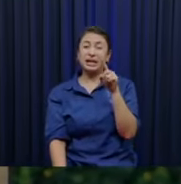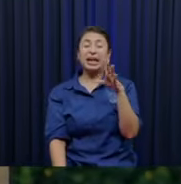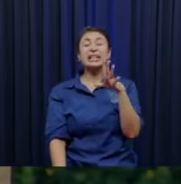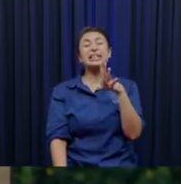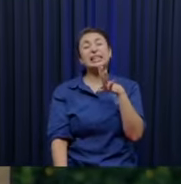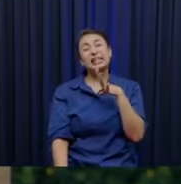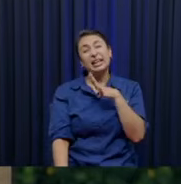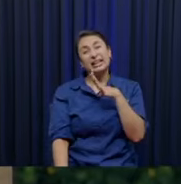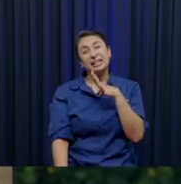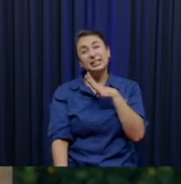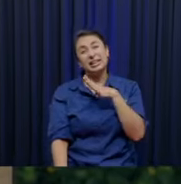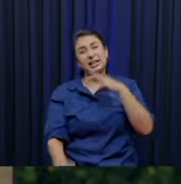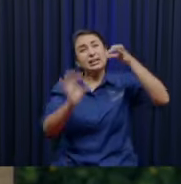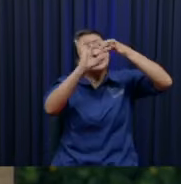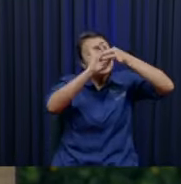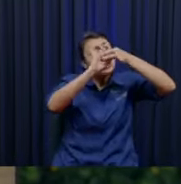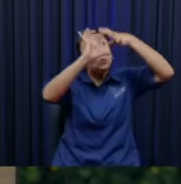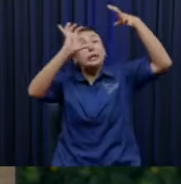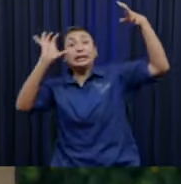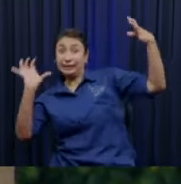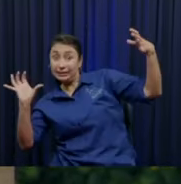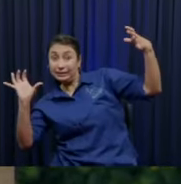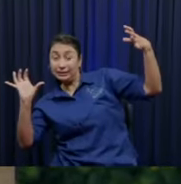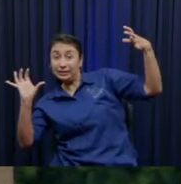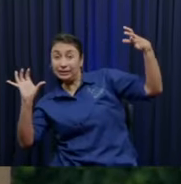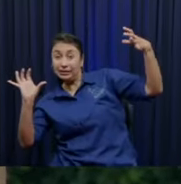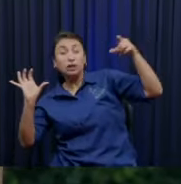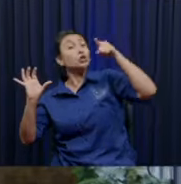Y que no le está cantando a Dios.